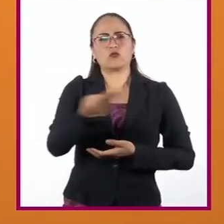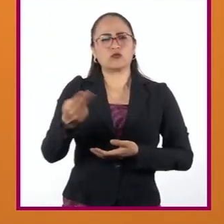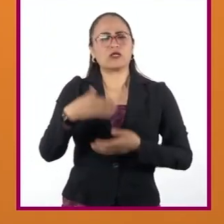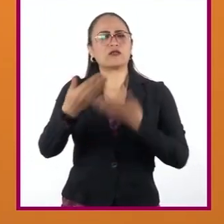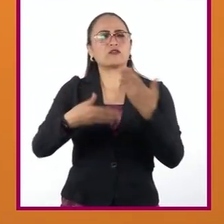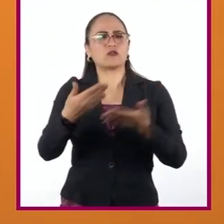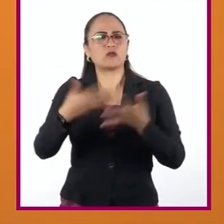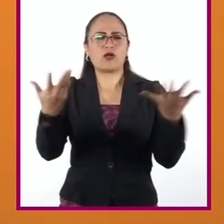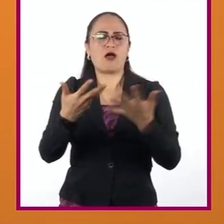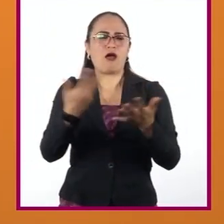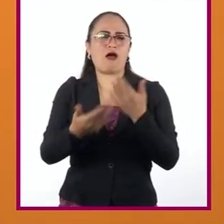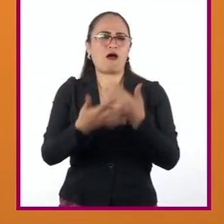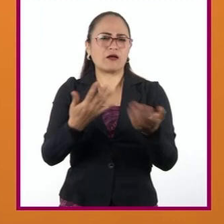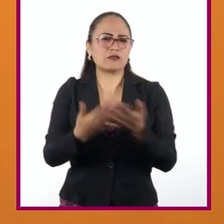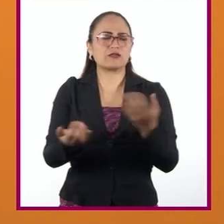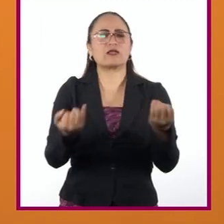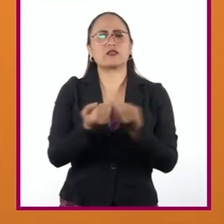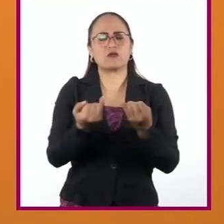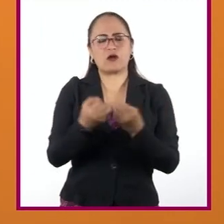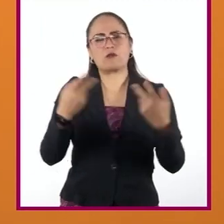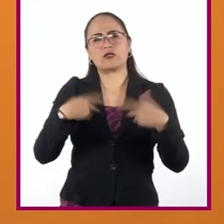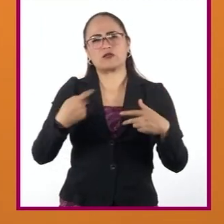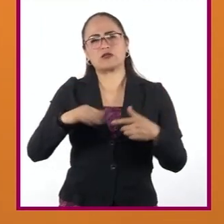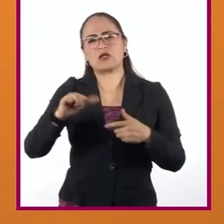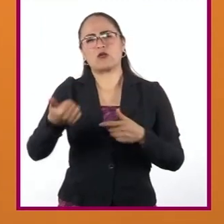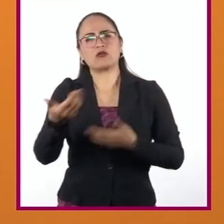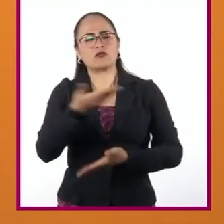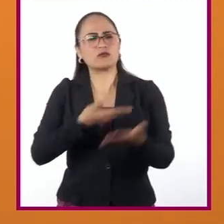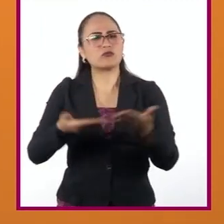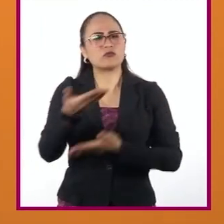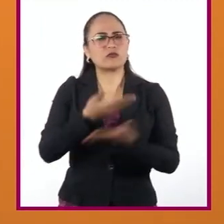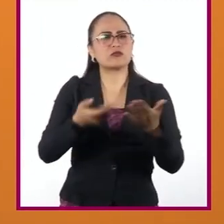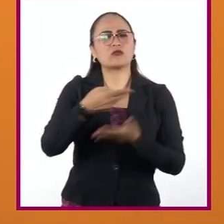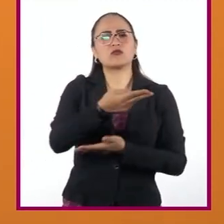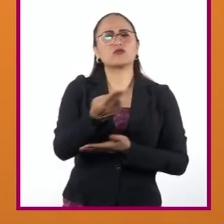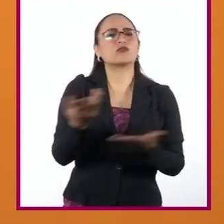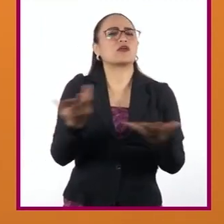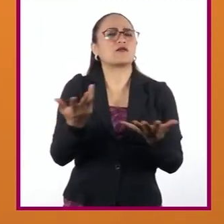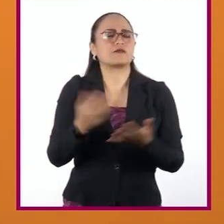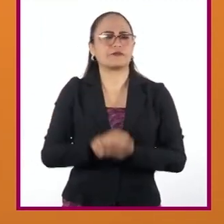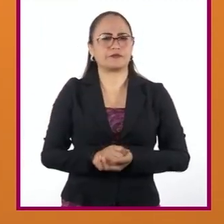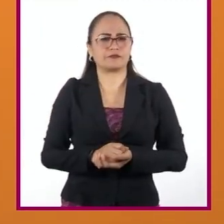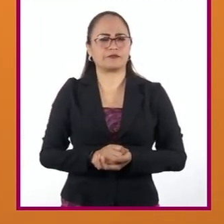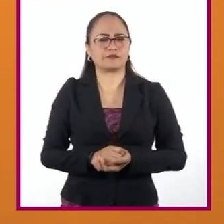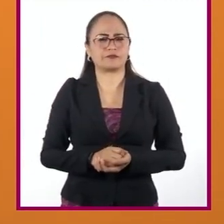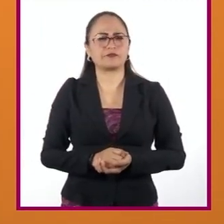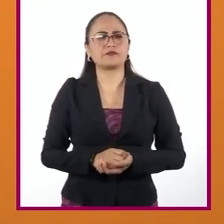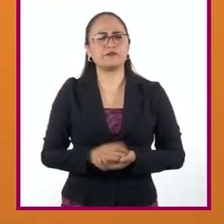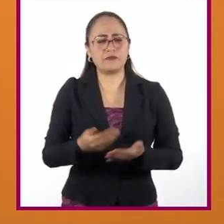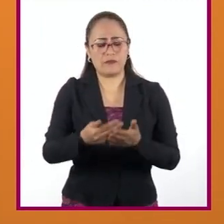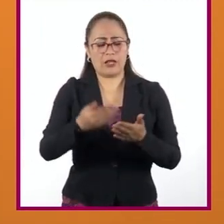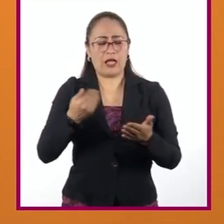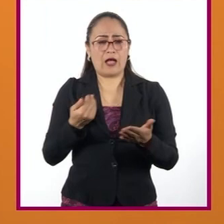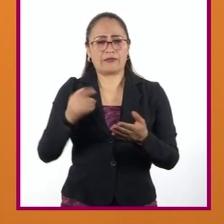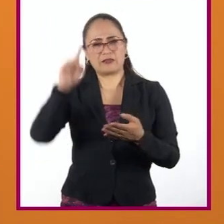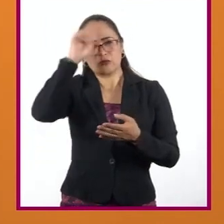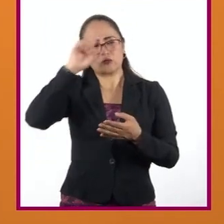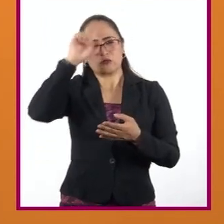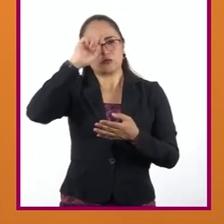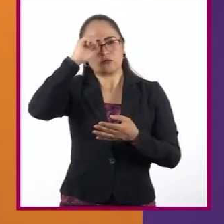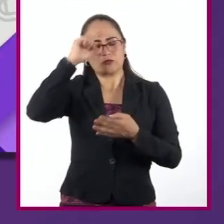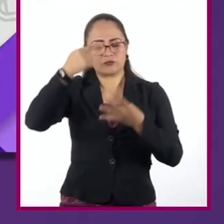mismos y en sus relaciones con otras y otros. Para ello, tomen en cuenta las siguientes